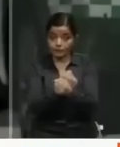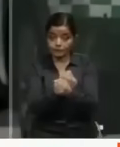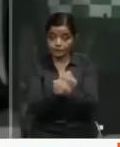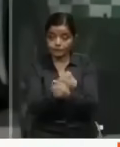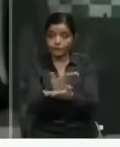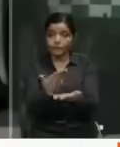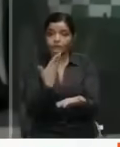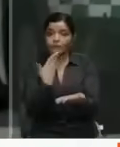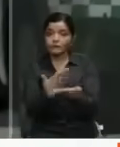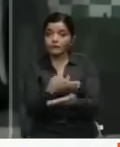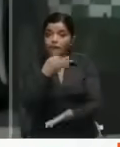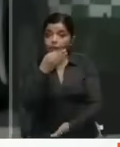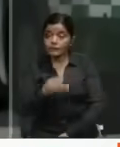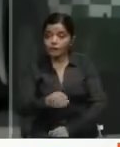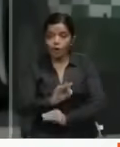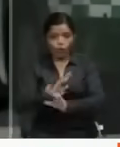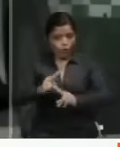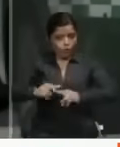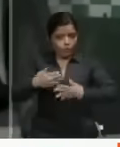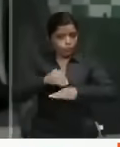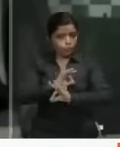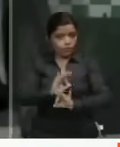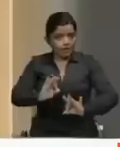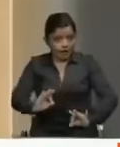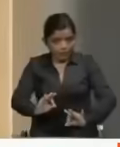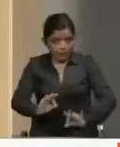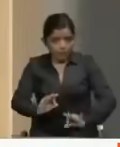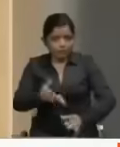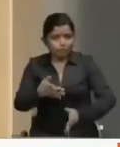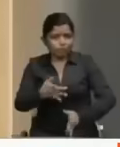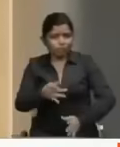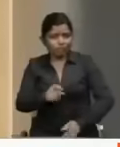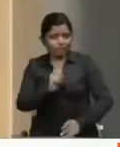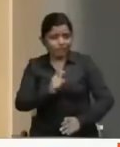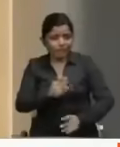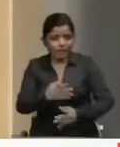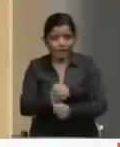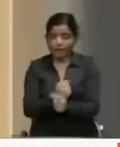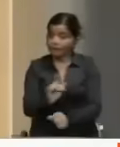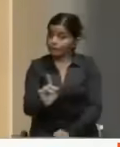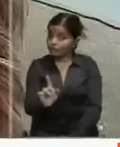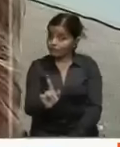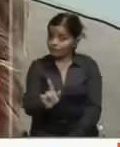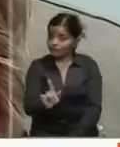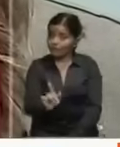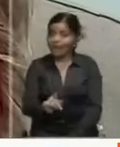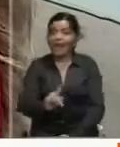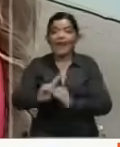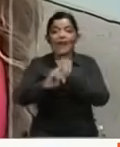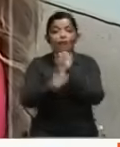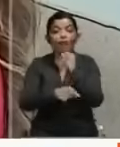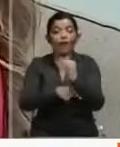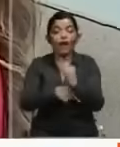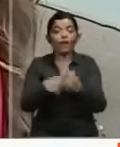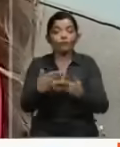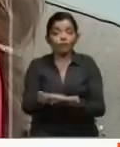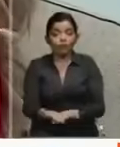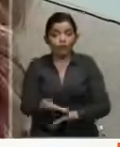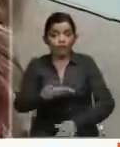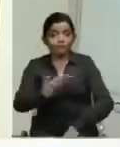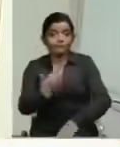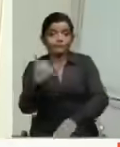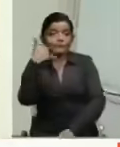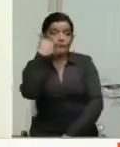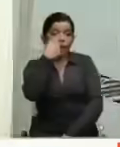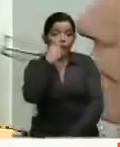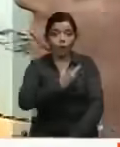nada en seguridad, están insultando a miles de carabineros. Según el abogado de Yáñez, el mandatario llamó este miércoles al general para manifestarle